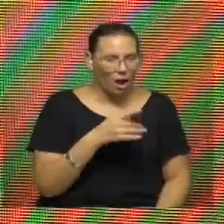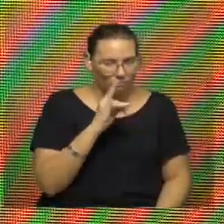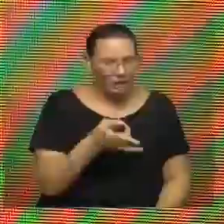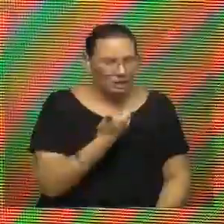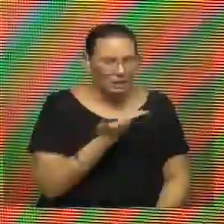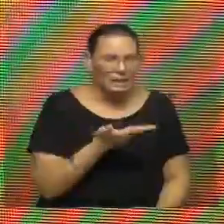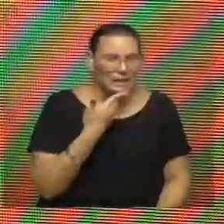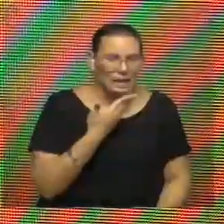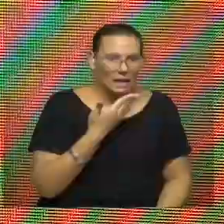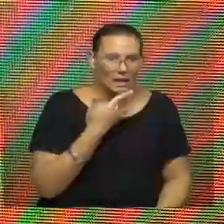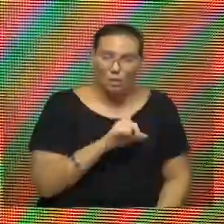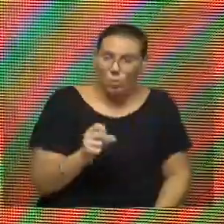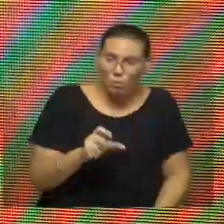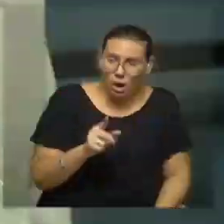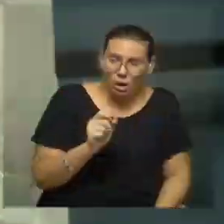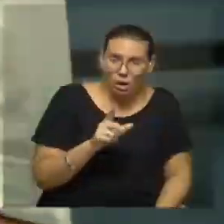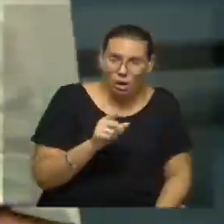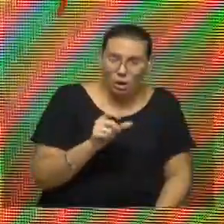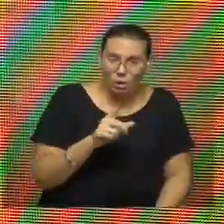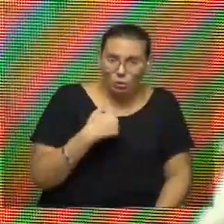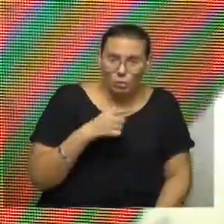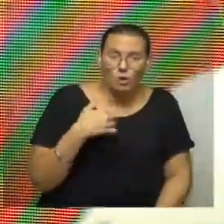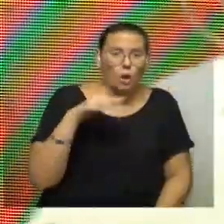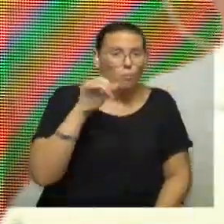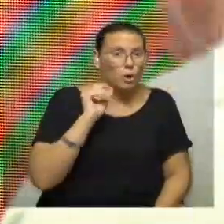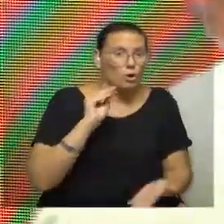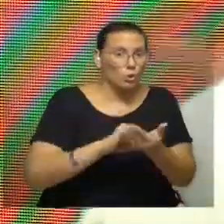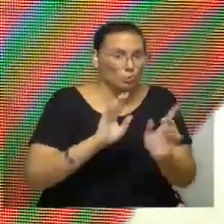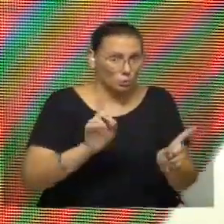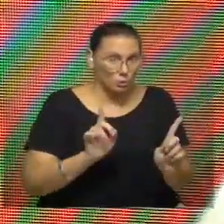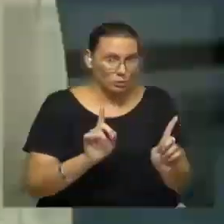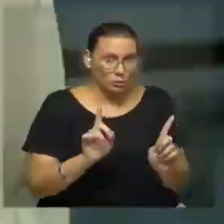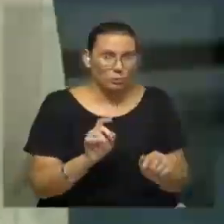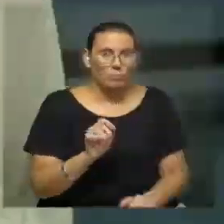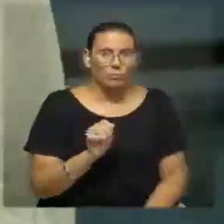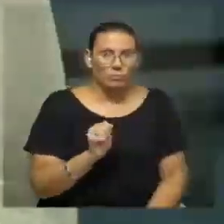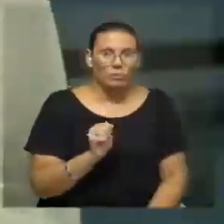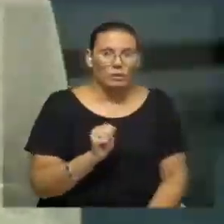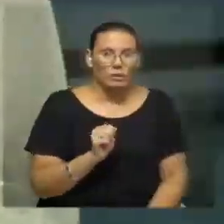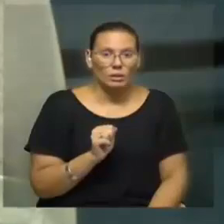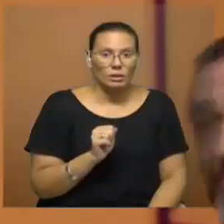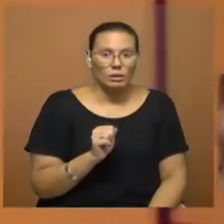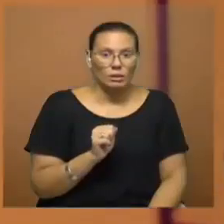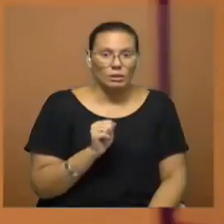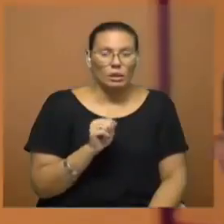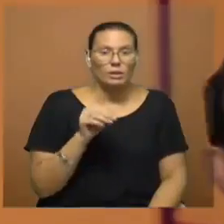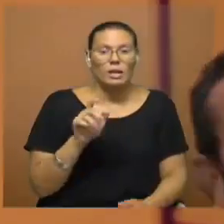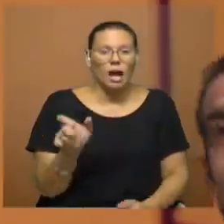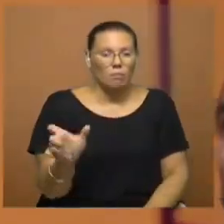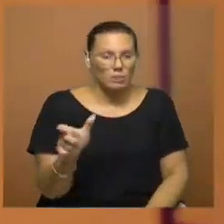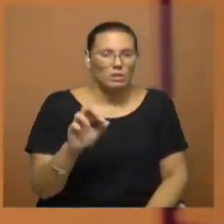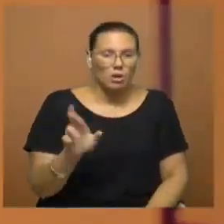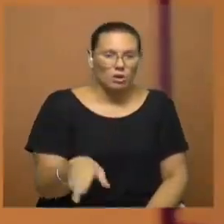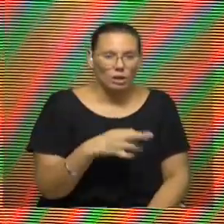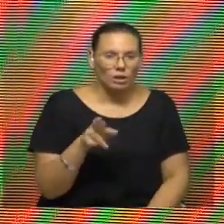cosa. No, pero si no nada más. Yo no le puse. Yo no, no, se no puse. Te pregunto. Es que ese apellido, que me,